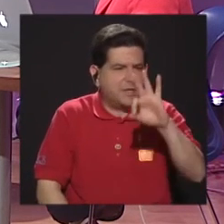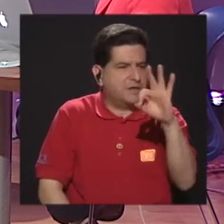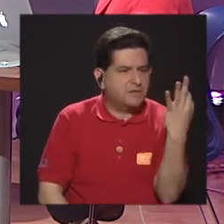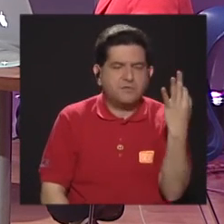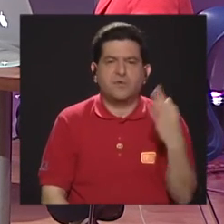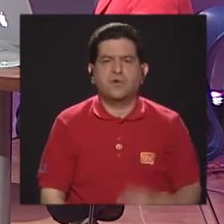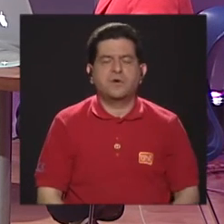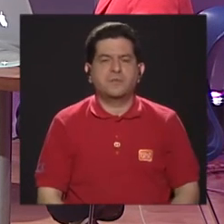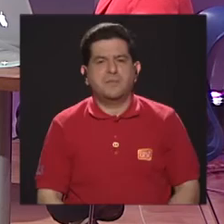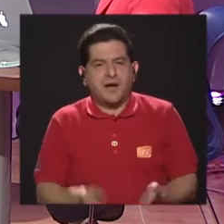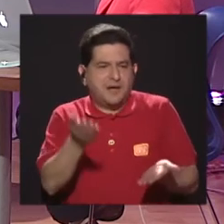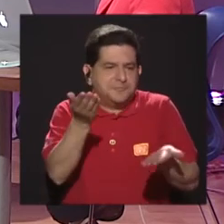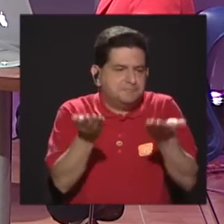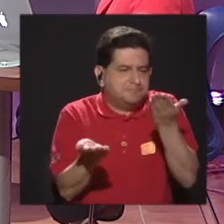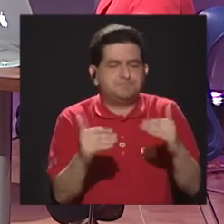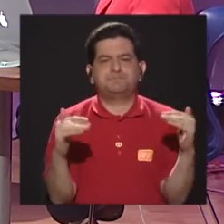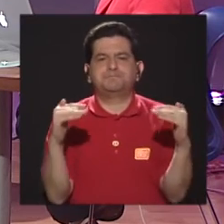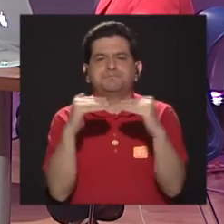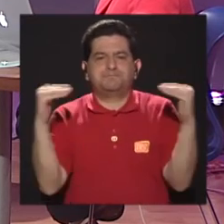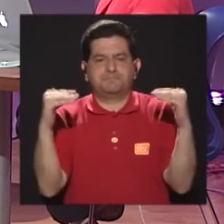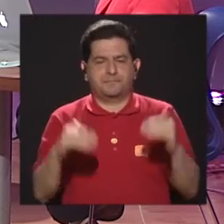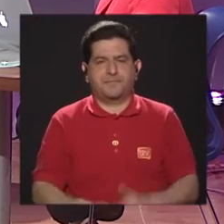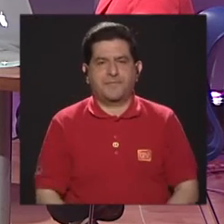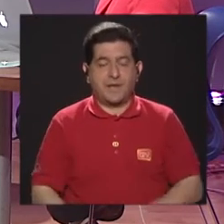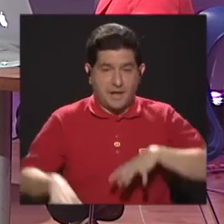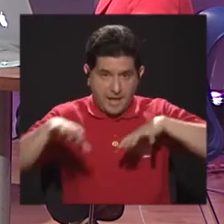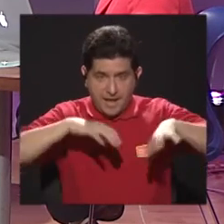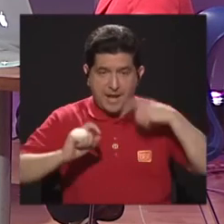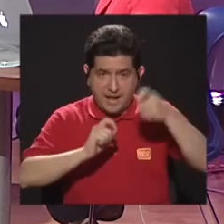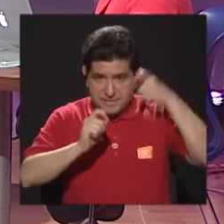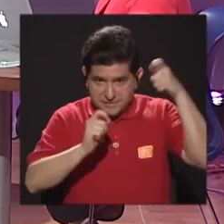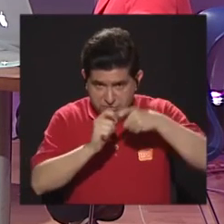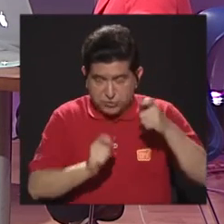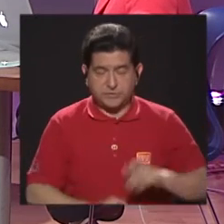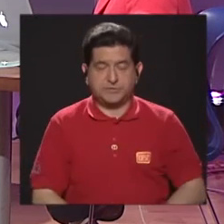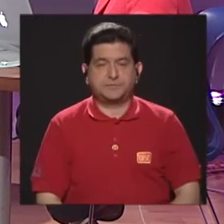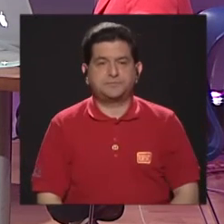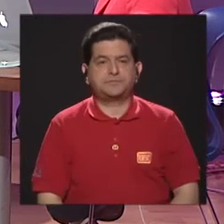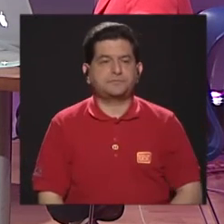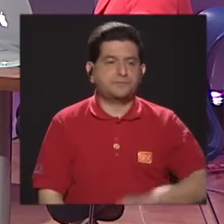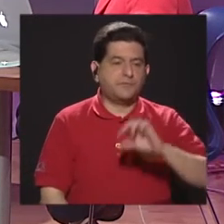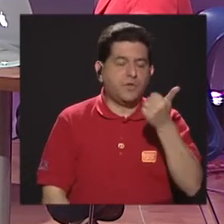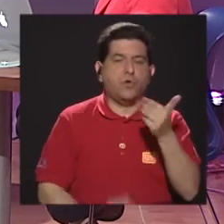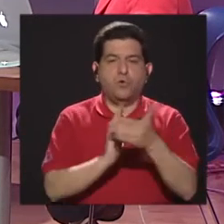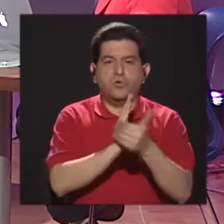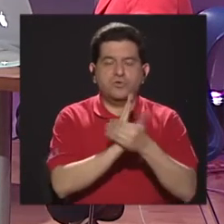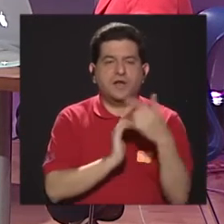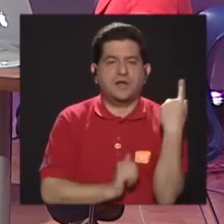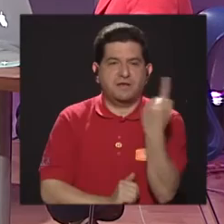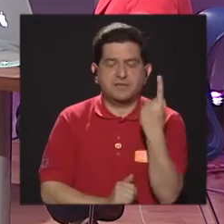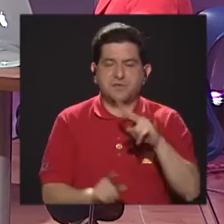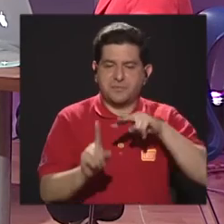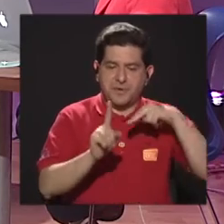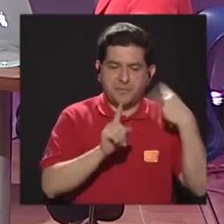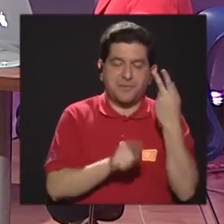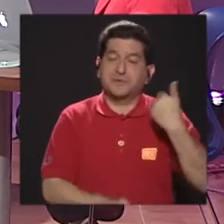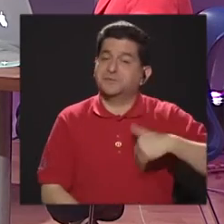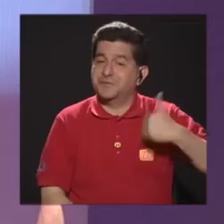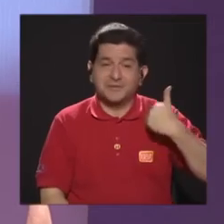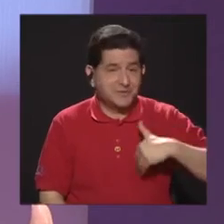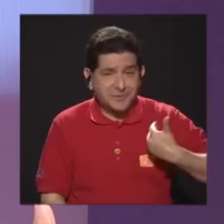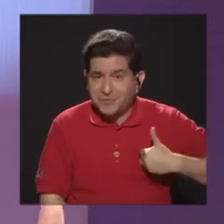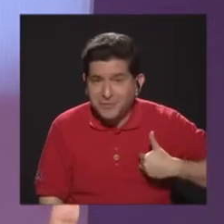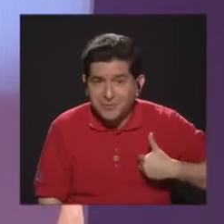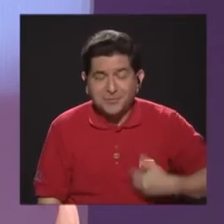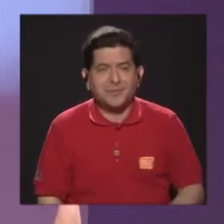más equilibrada o más pareja, ¿verdad?, en el accionar. Y lo otro también es que las capacidades siempre se han medido desde la mirada del hombre.